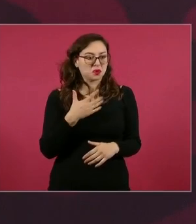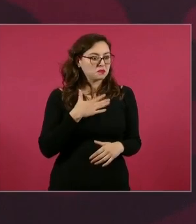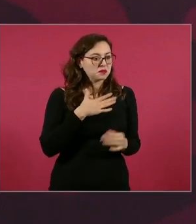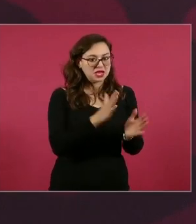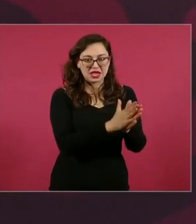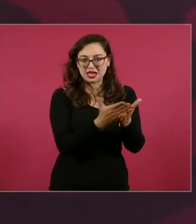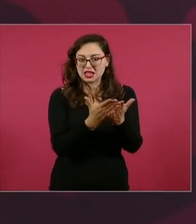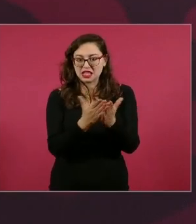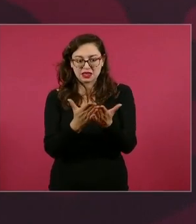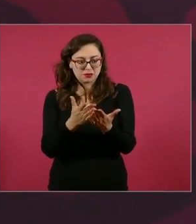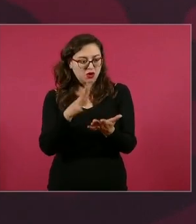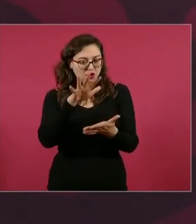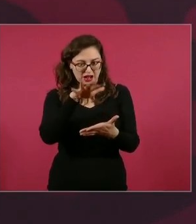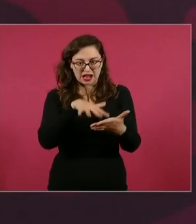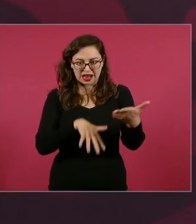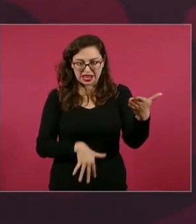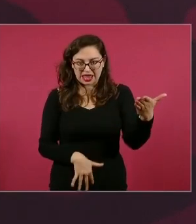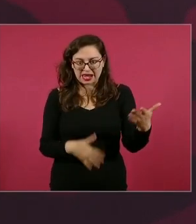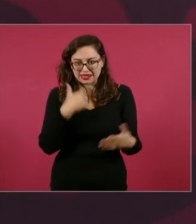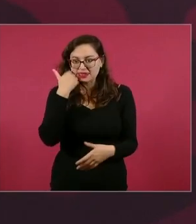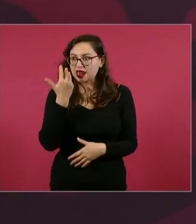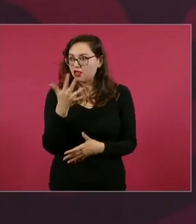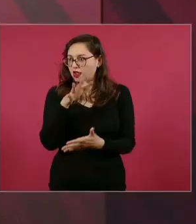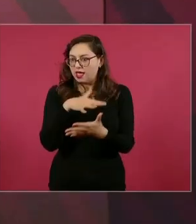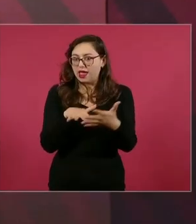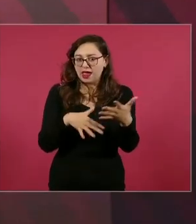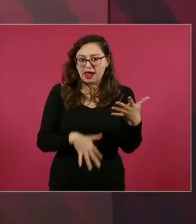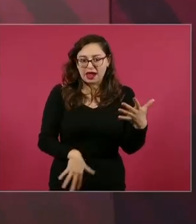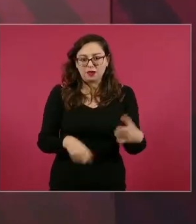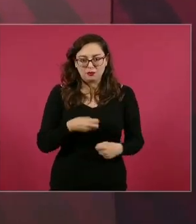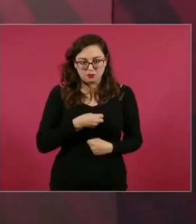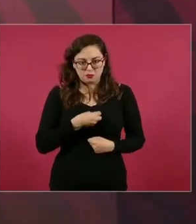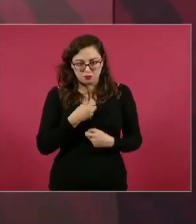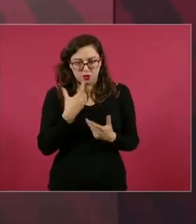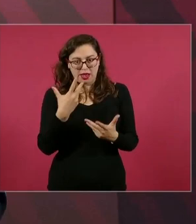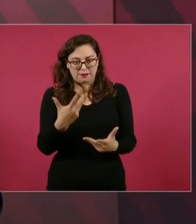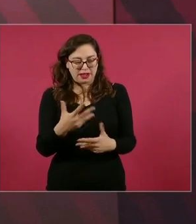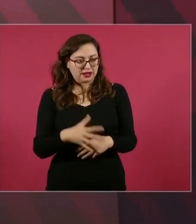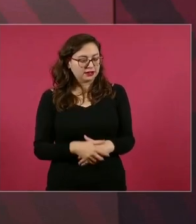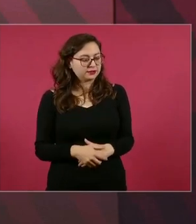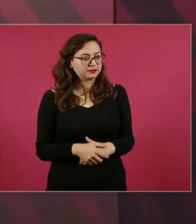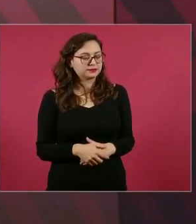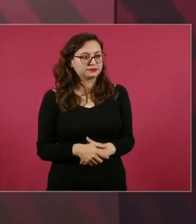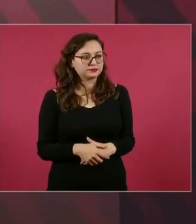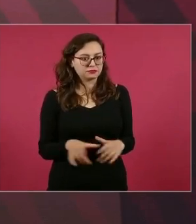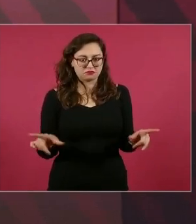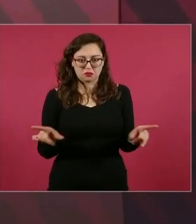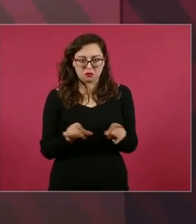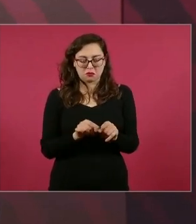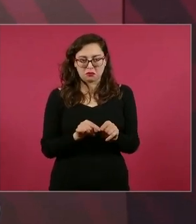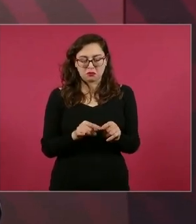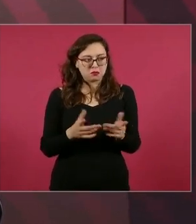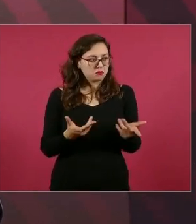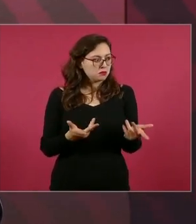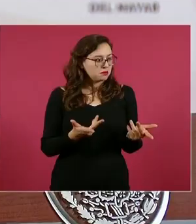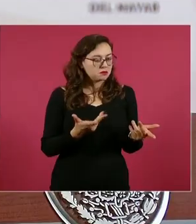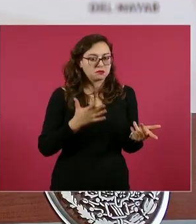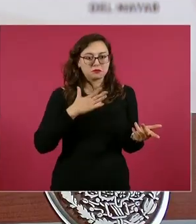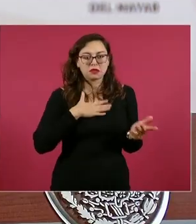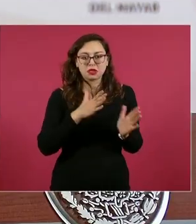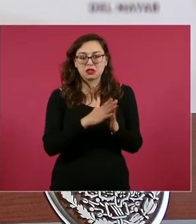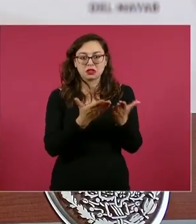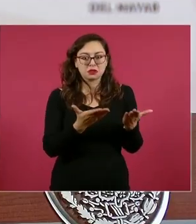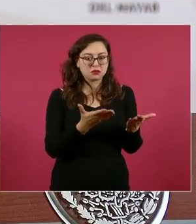libro porque con eso cierro el libro gracias ese poema